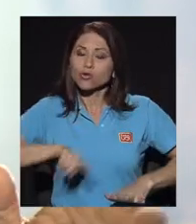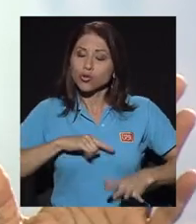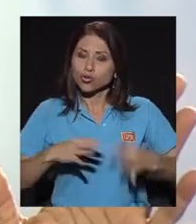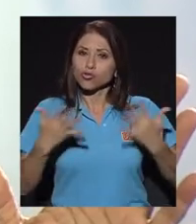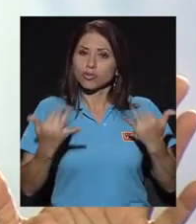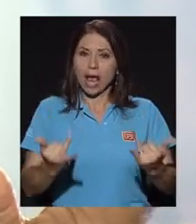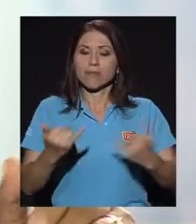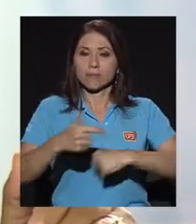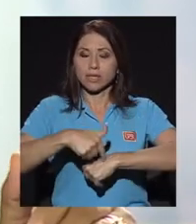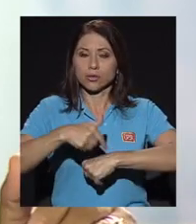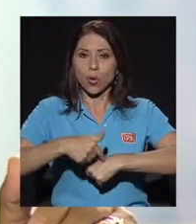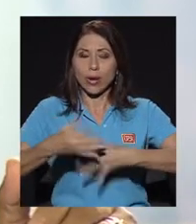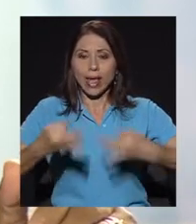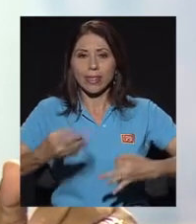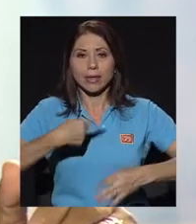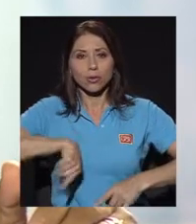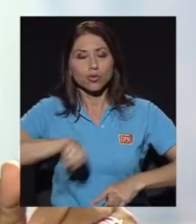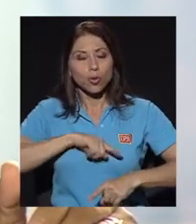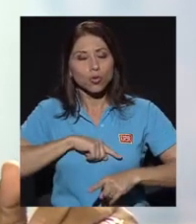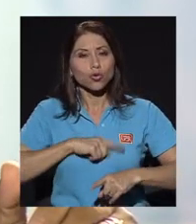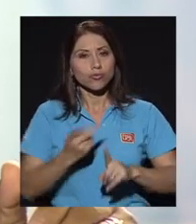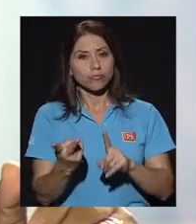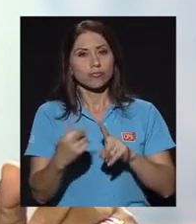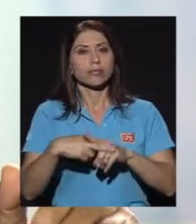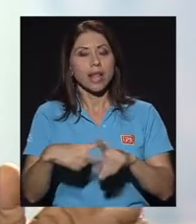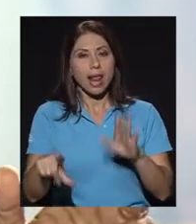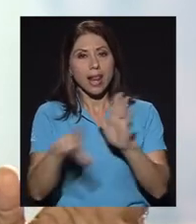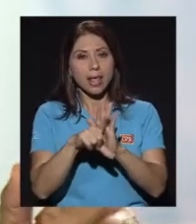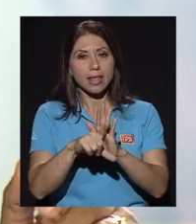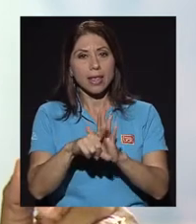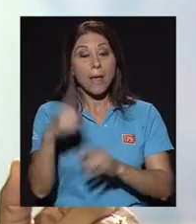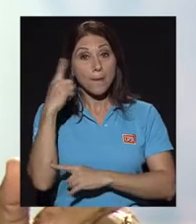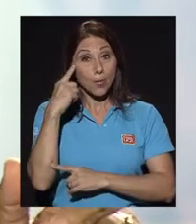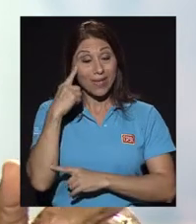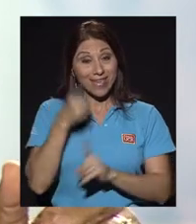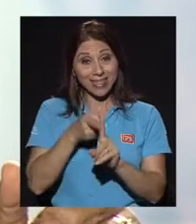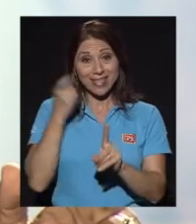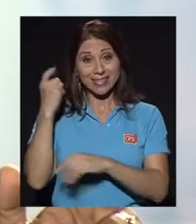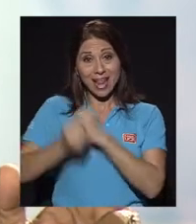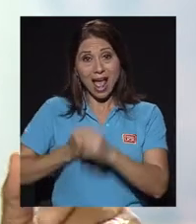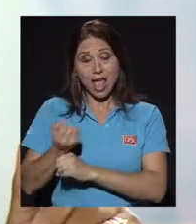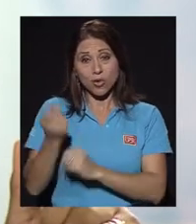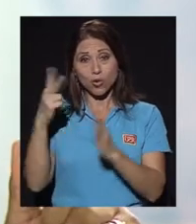implementemos lo que es esa ley, porque imagínense que desde